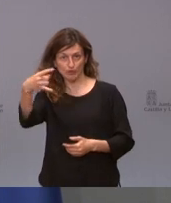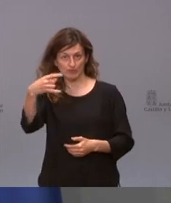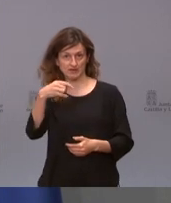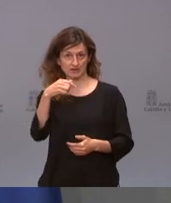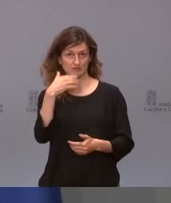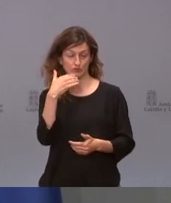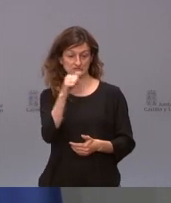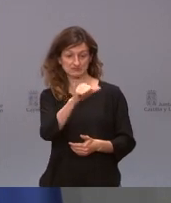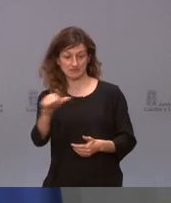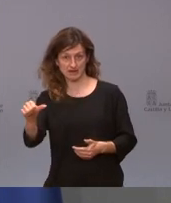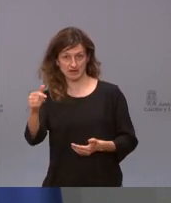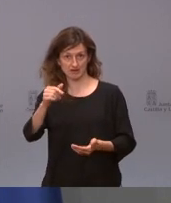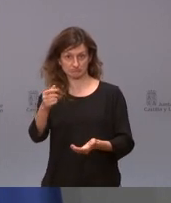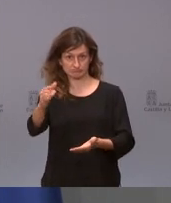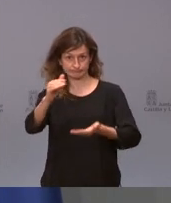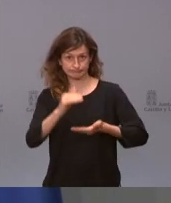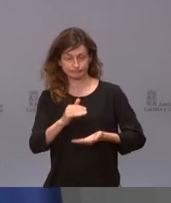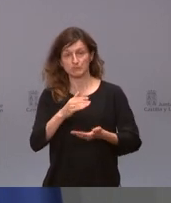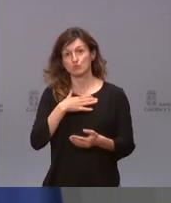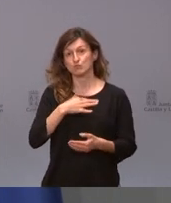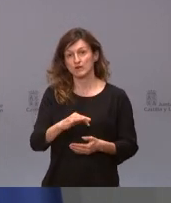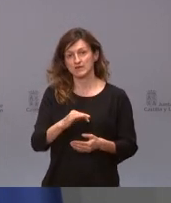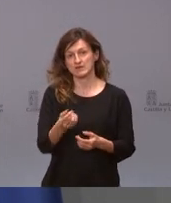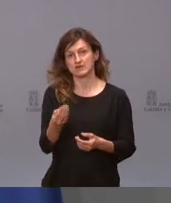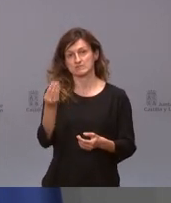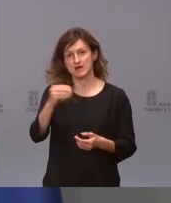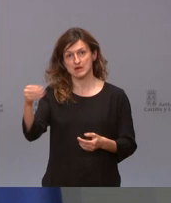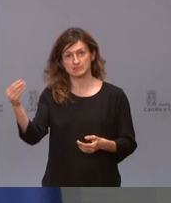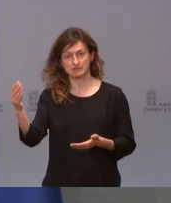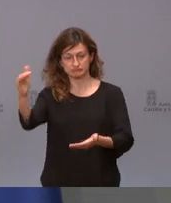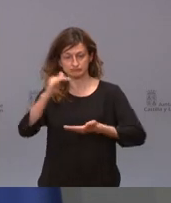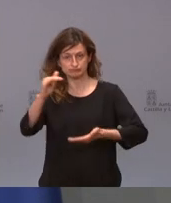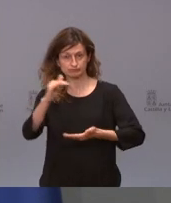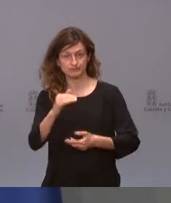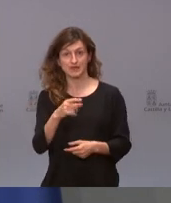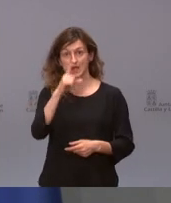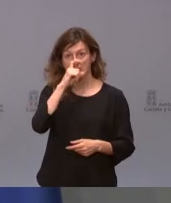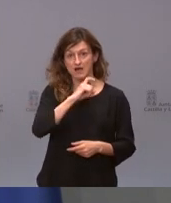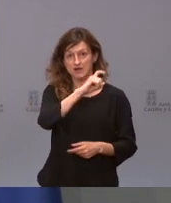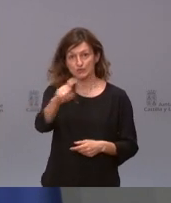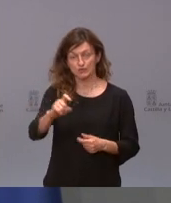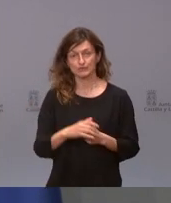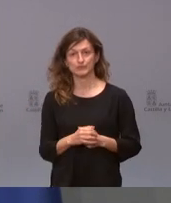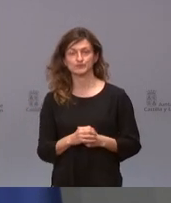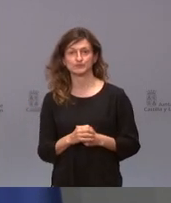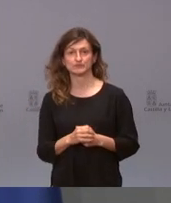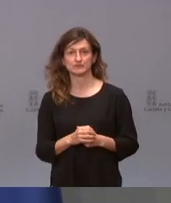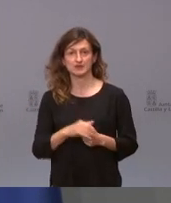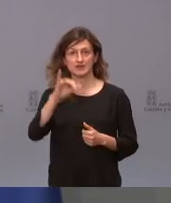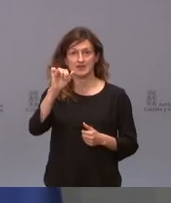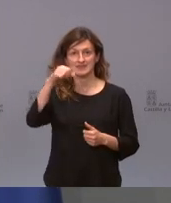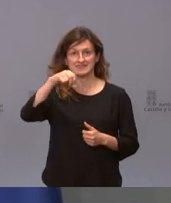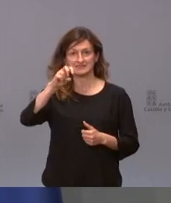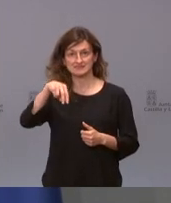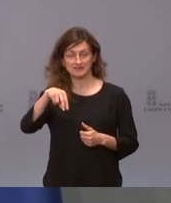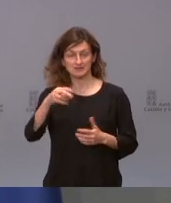y en esta semana y probablemente esto siga aumentando y les recuerdo que la que la de la de janssen una de